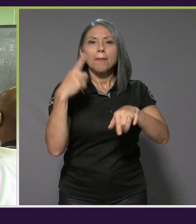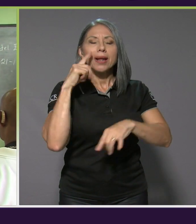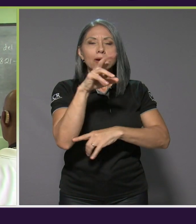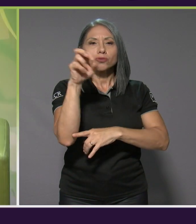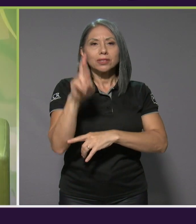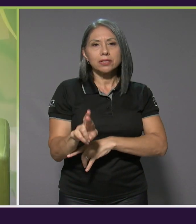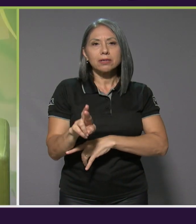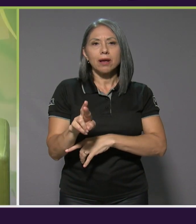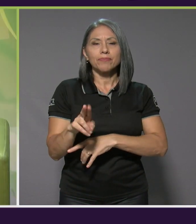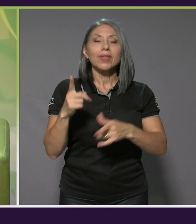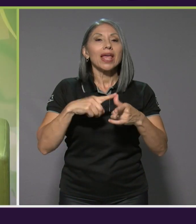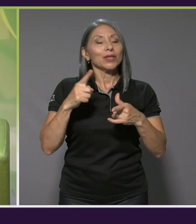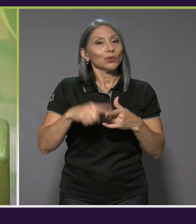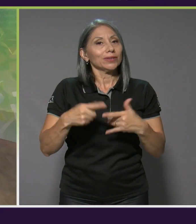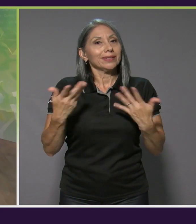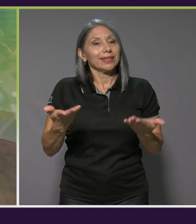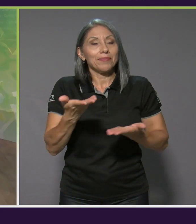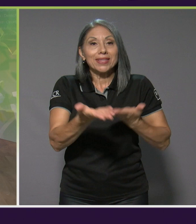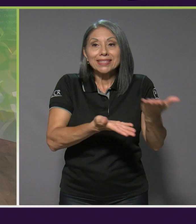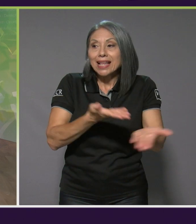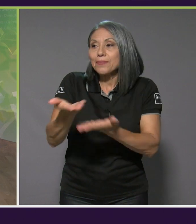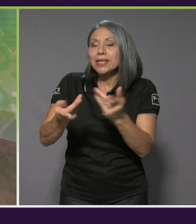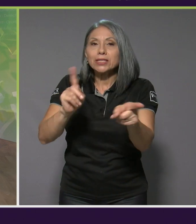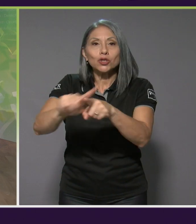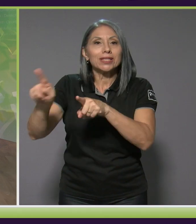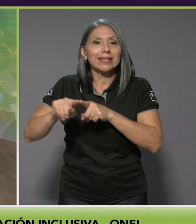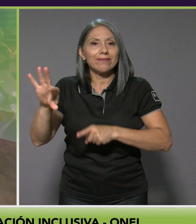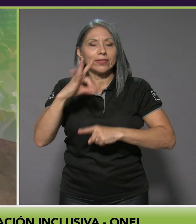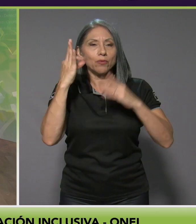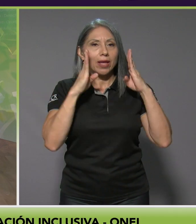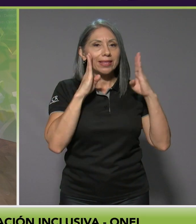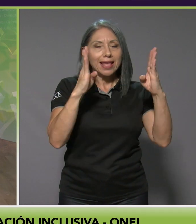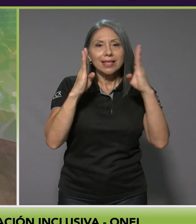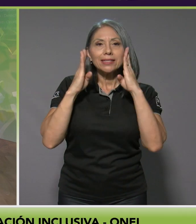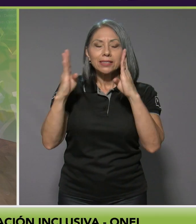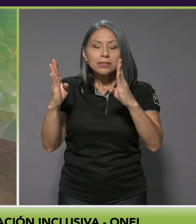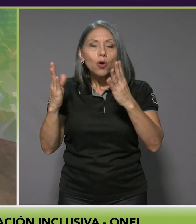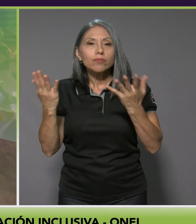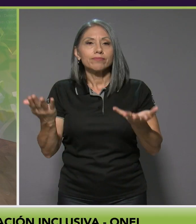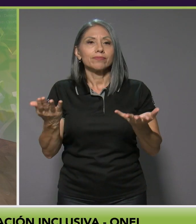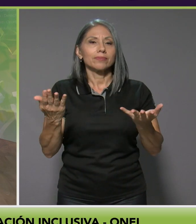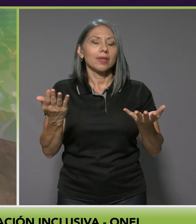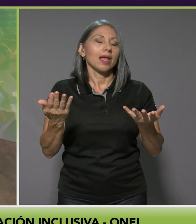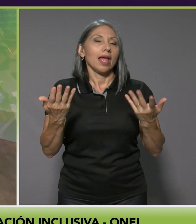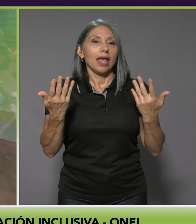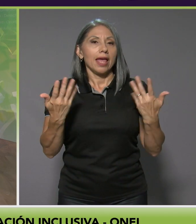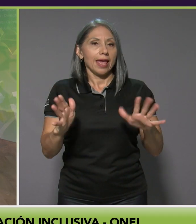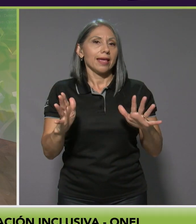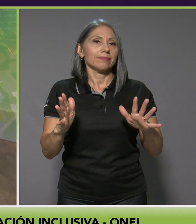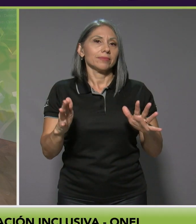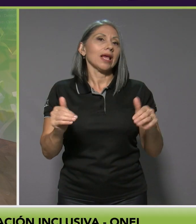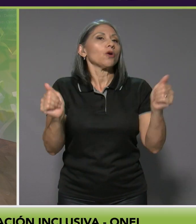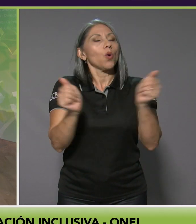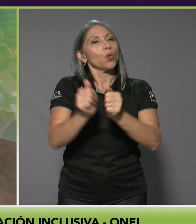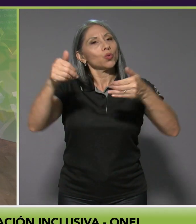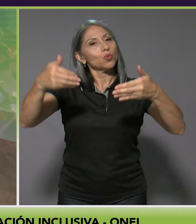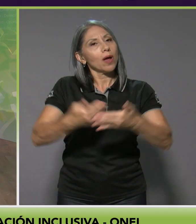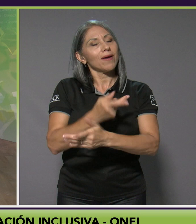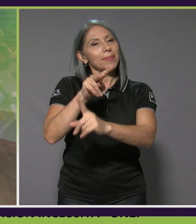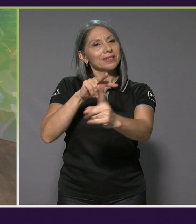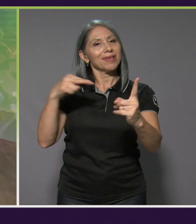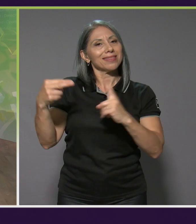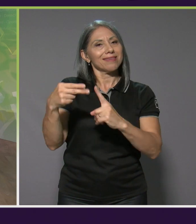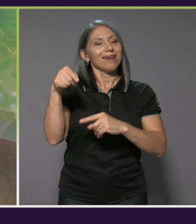entonces que los servicios y las distintas formas de atención se abrieran con esa nueva perspectiva que nos daba